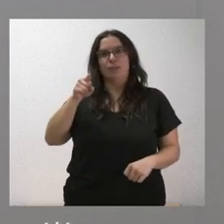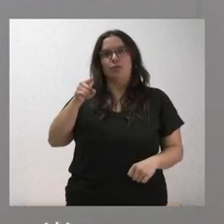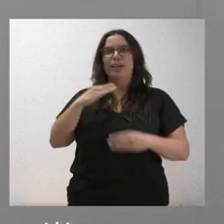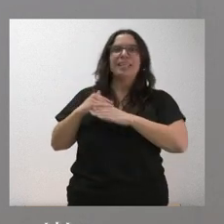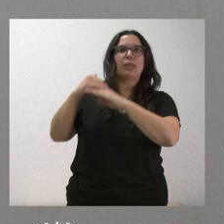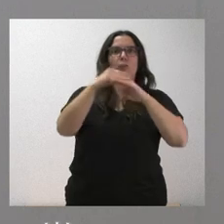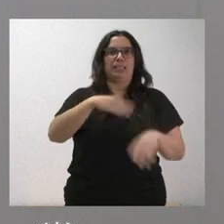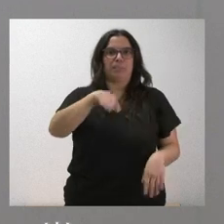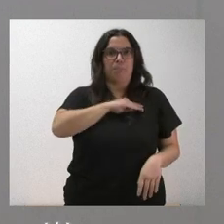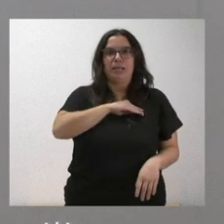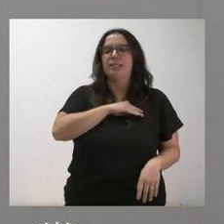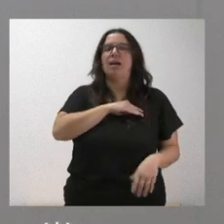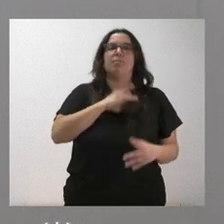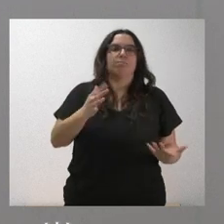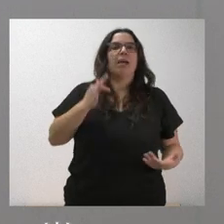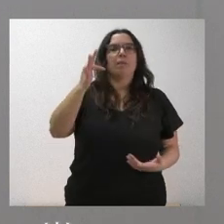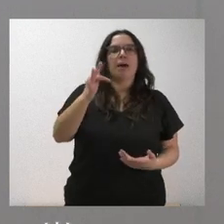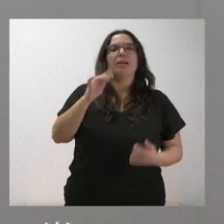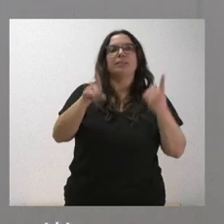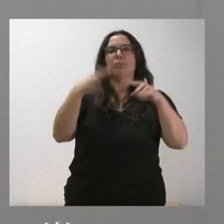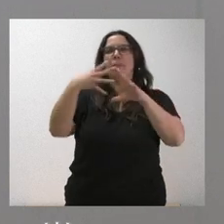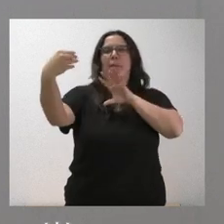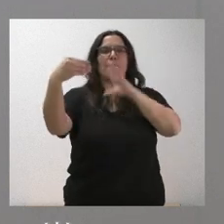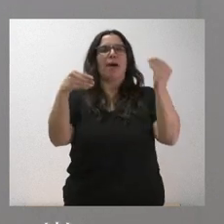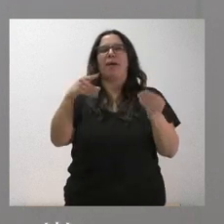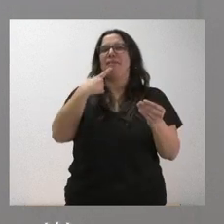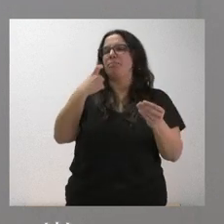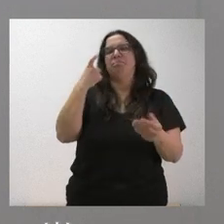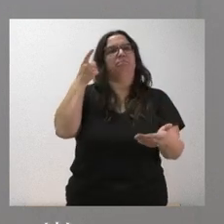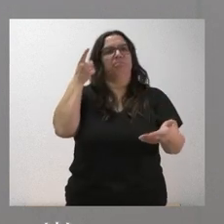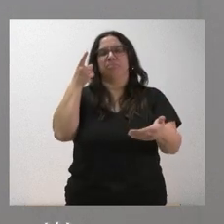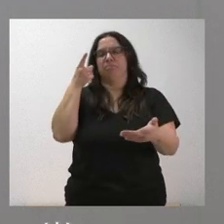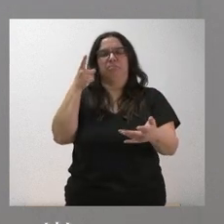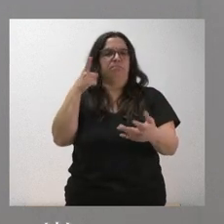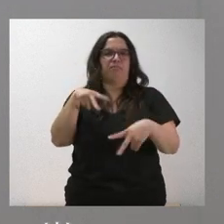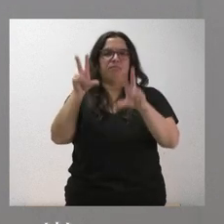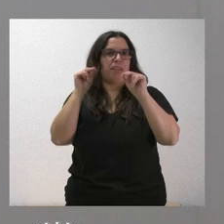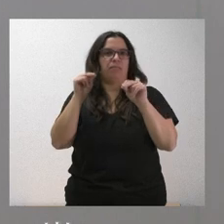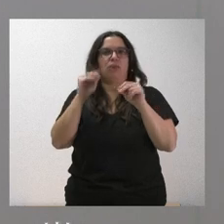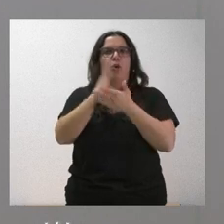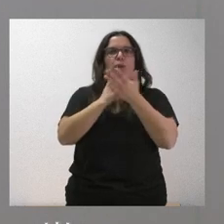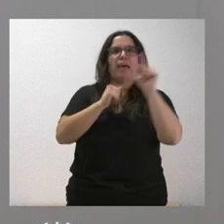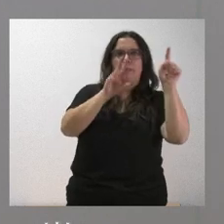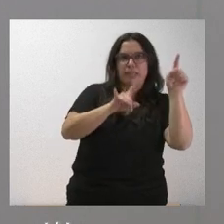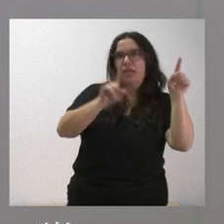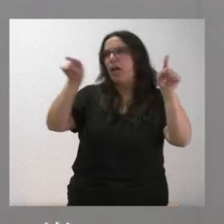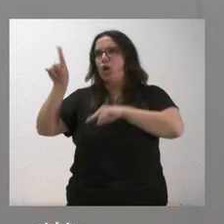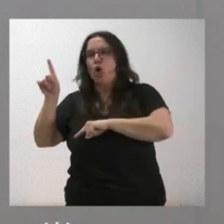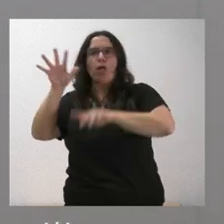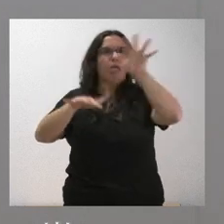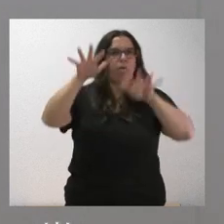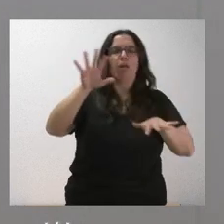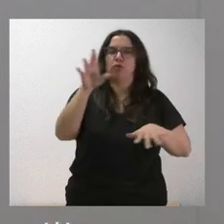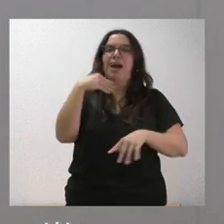España y además esto pues evita dificultades de interpretación de personas que pasan de una comunidad Autónoma a otra y manten normativa y por tanto que lo que hagamos es